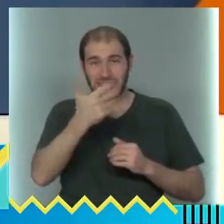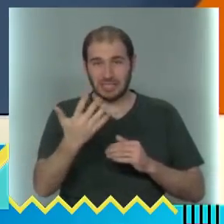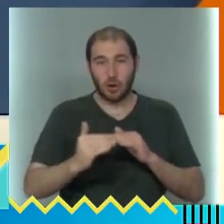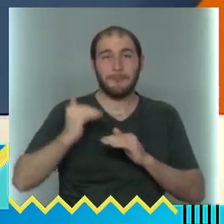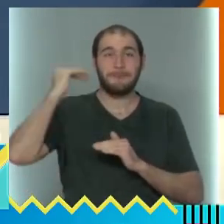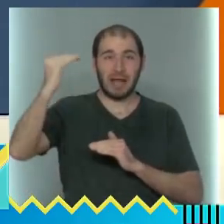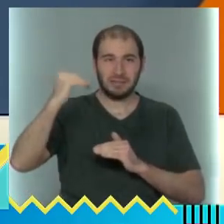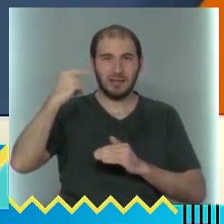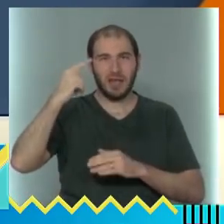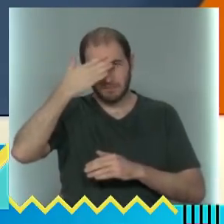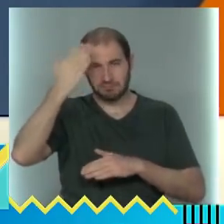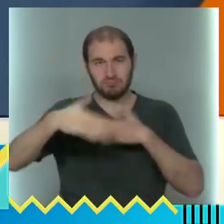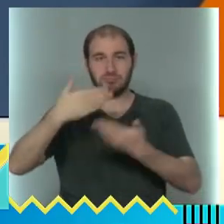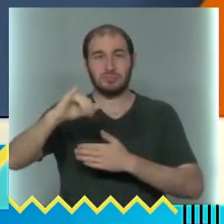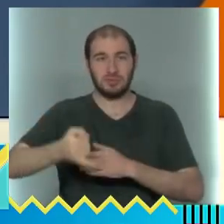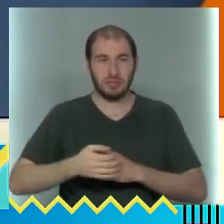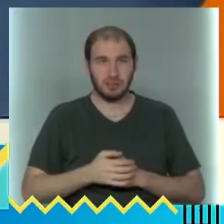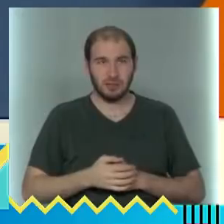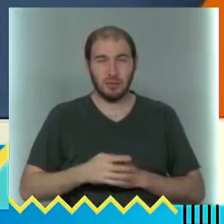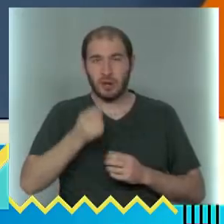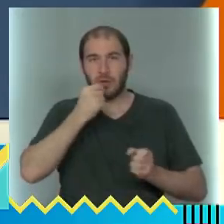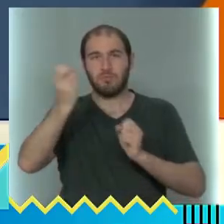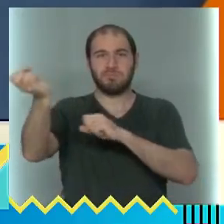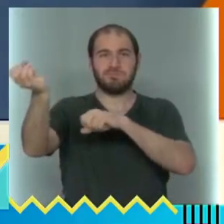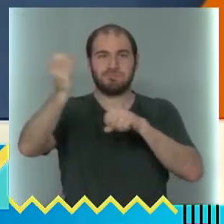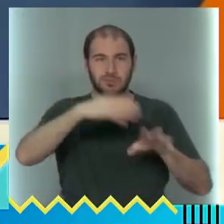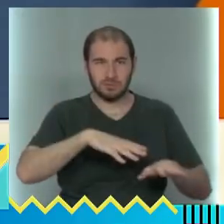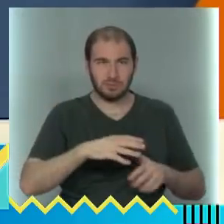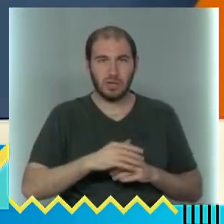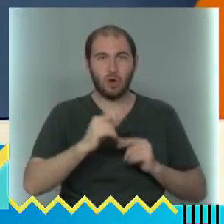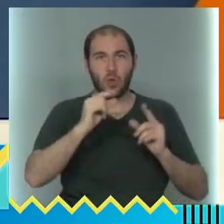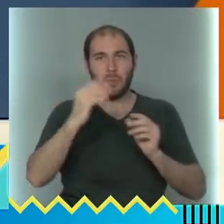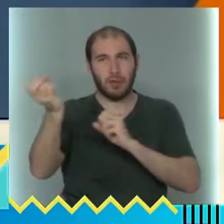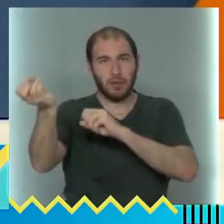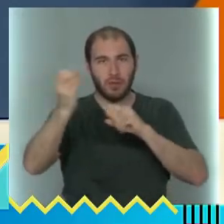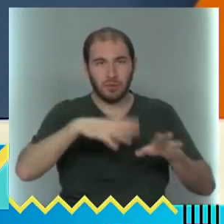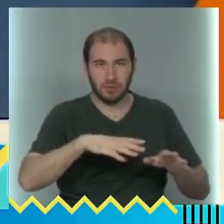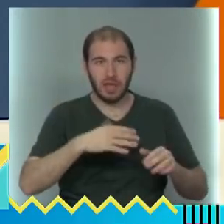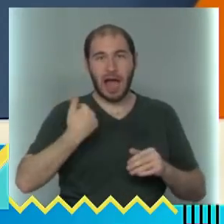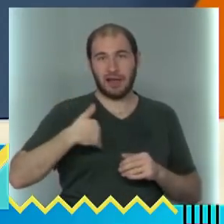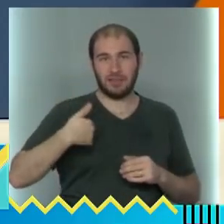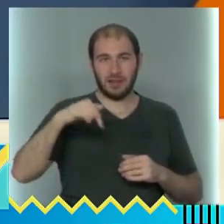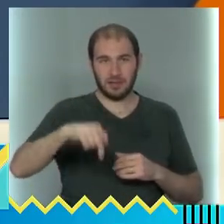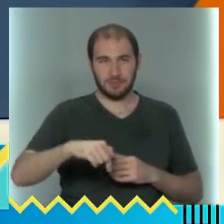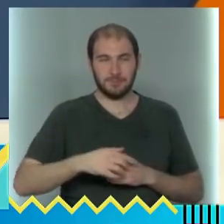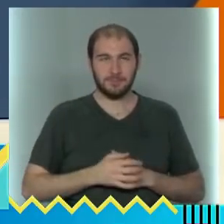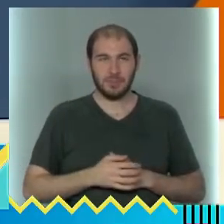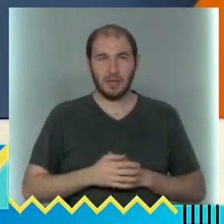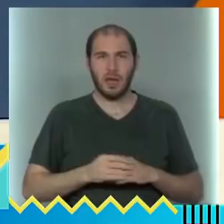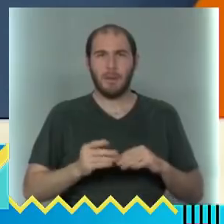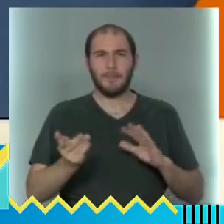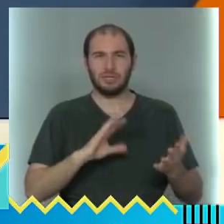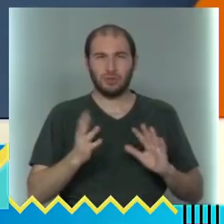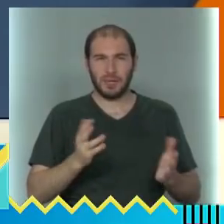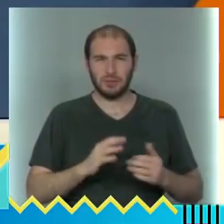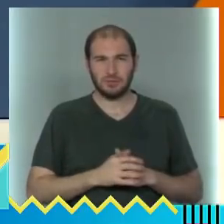años van a desarrollar la enfermedad. Si extrapolamos un poco esos números a nuestra población, estaríamos hablando